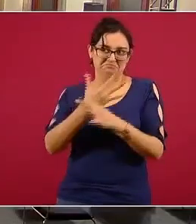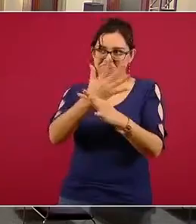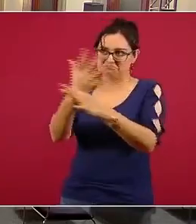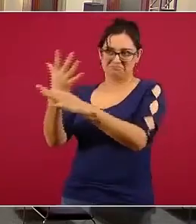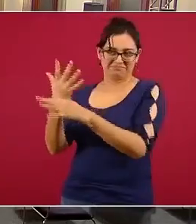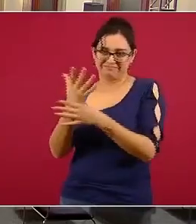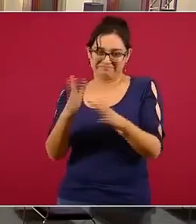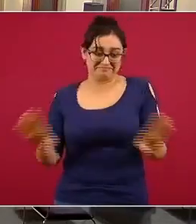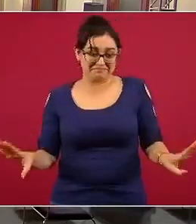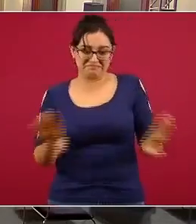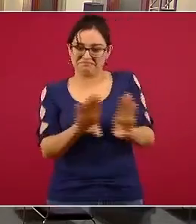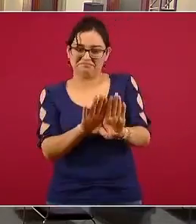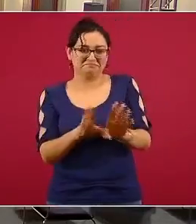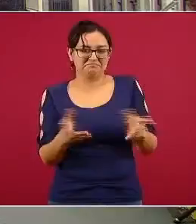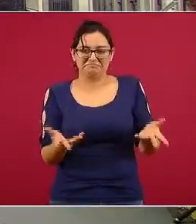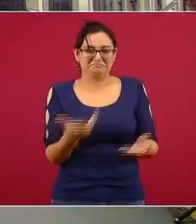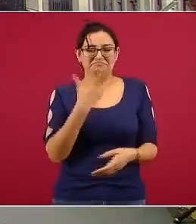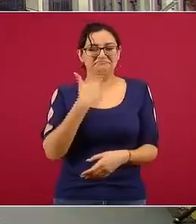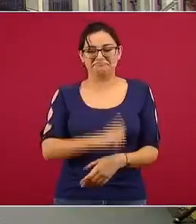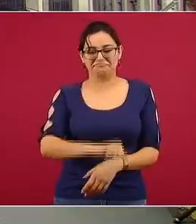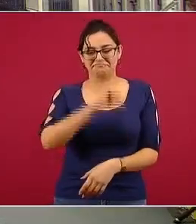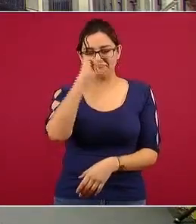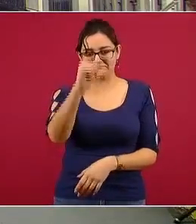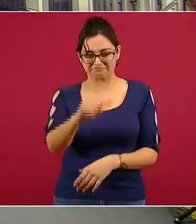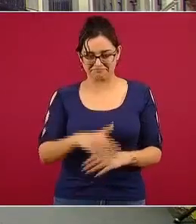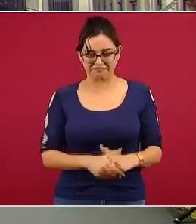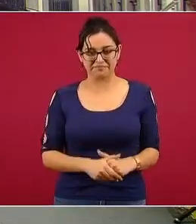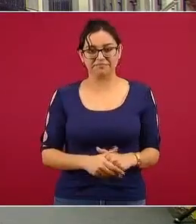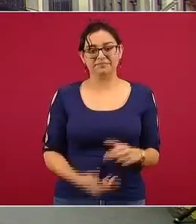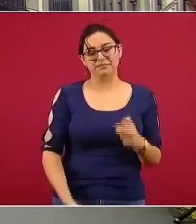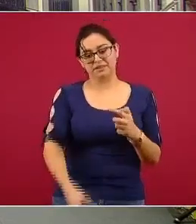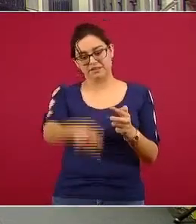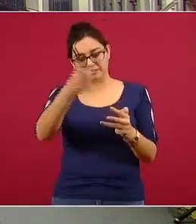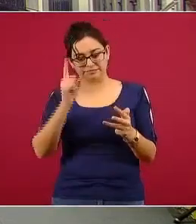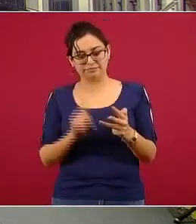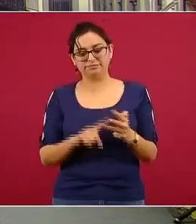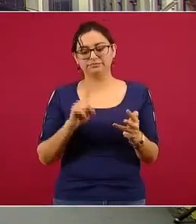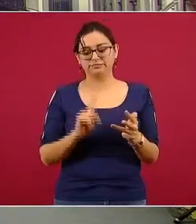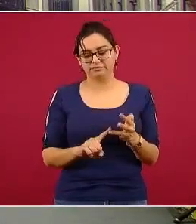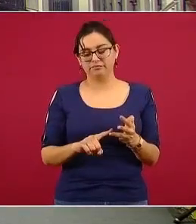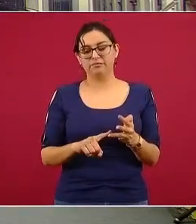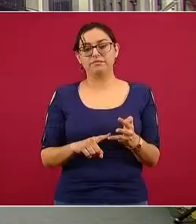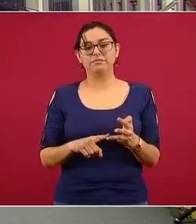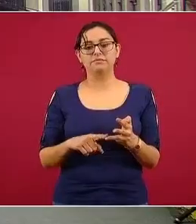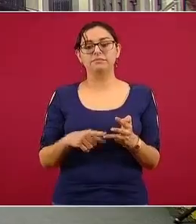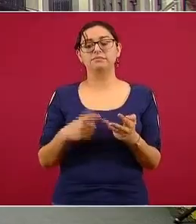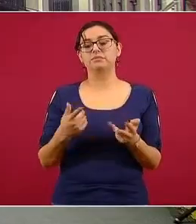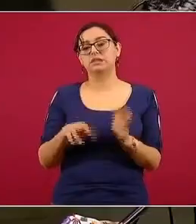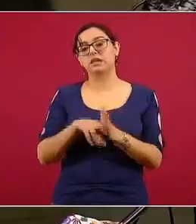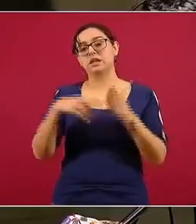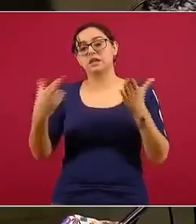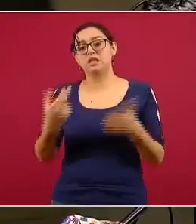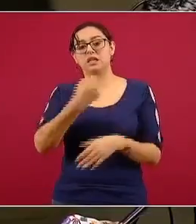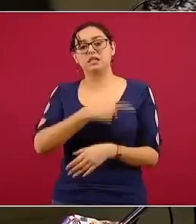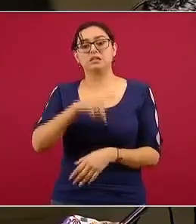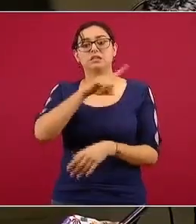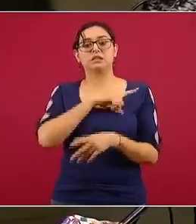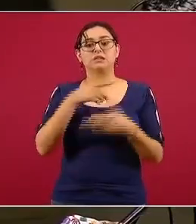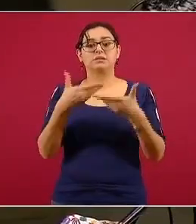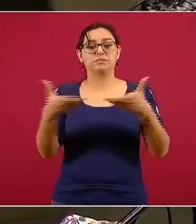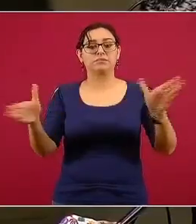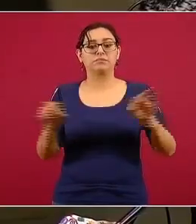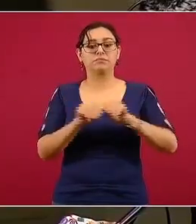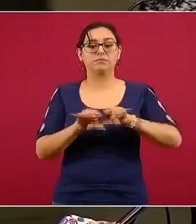la revista de Salud Pública, valga la redundancia, publicó un artículo muy interesante que habla de la